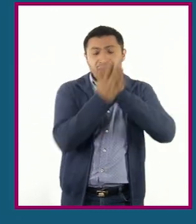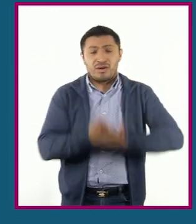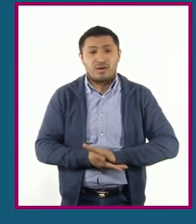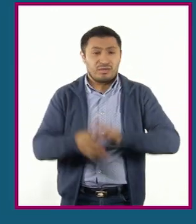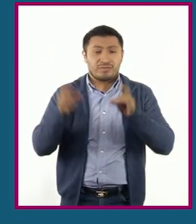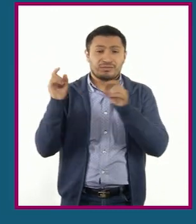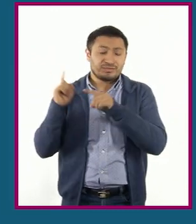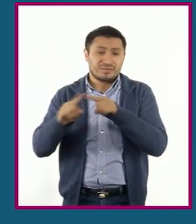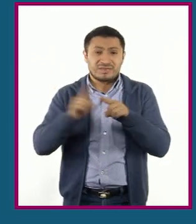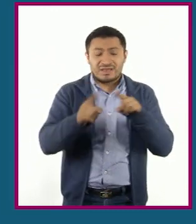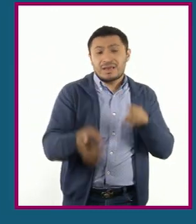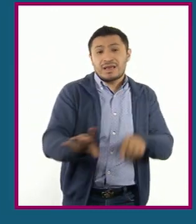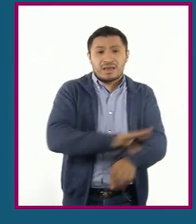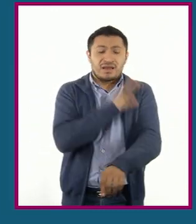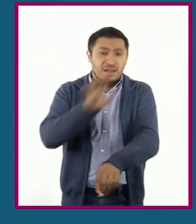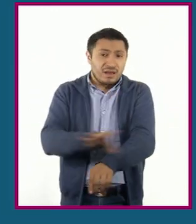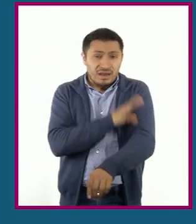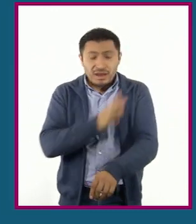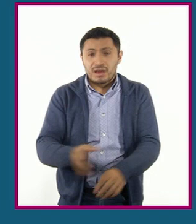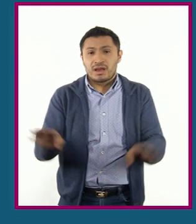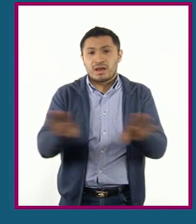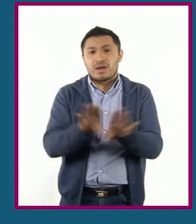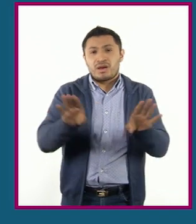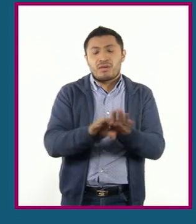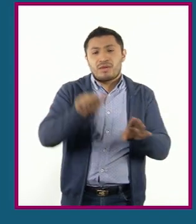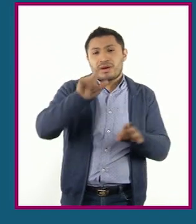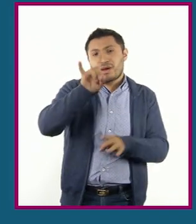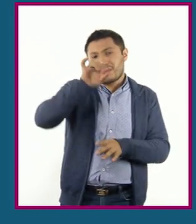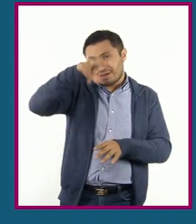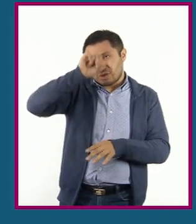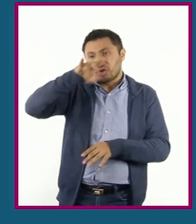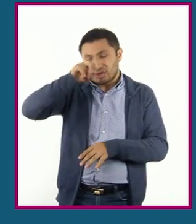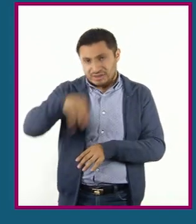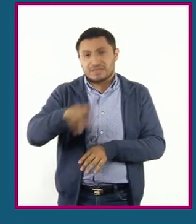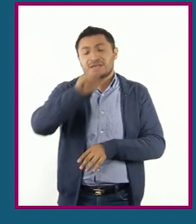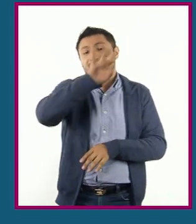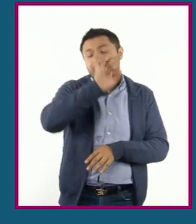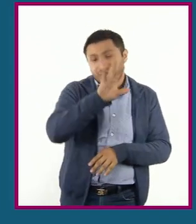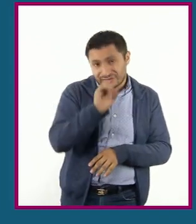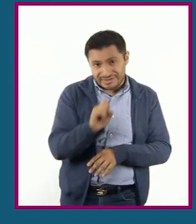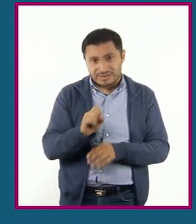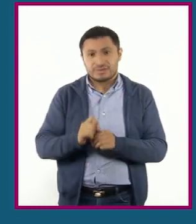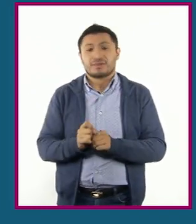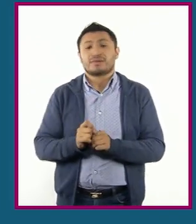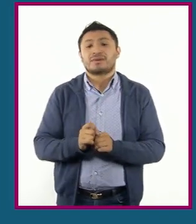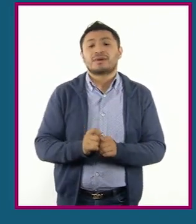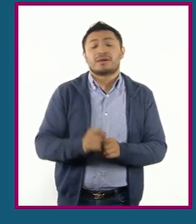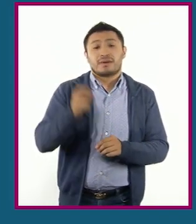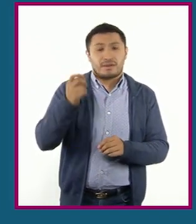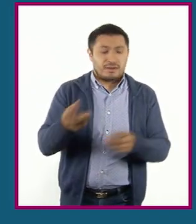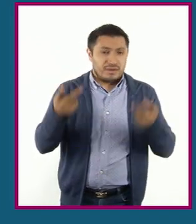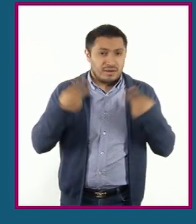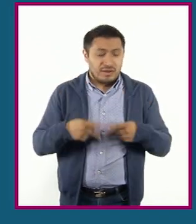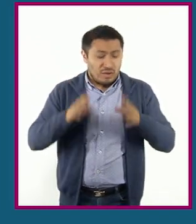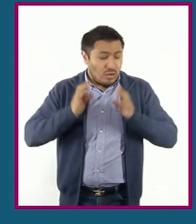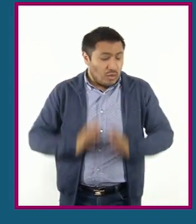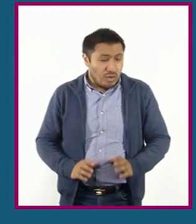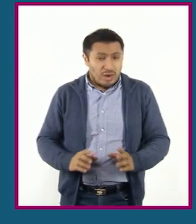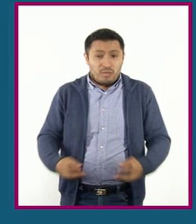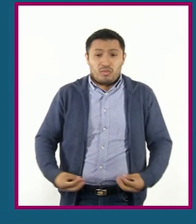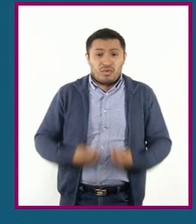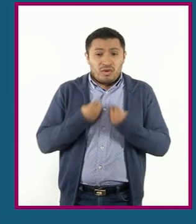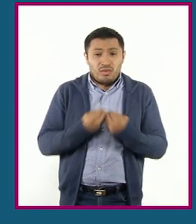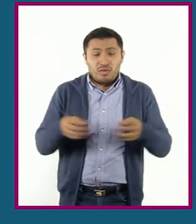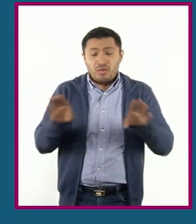compuestos ricos en energía, como el adenosin-trifosfato o ATP. Tanto los seres vivos como la materia